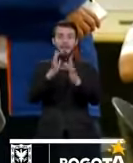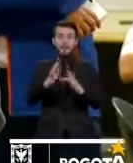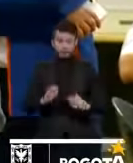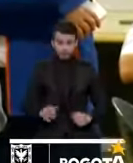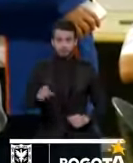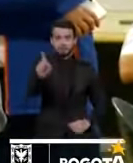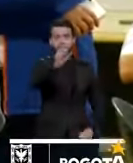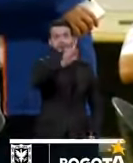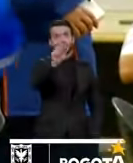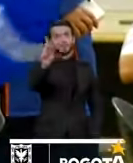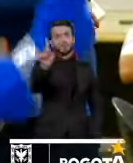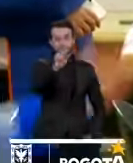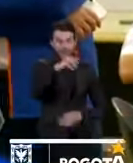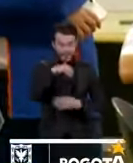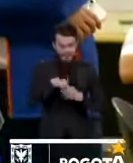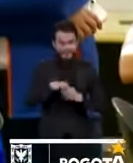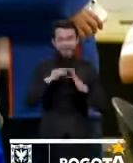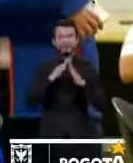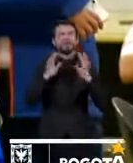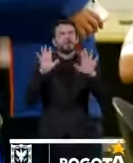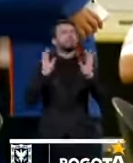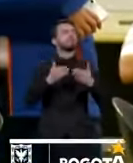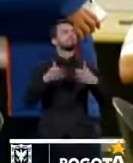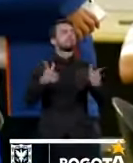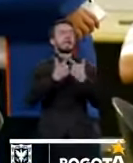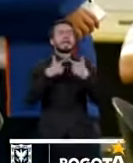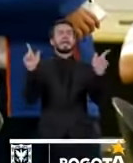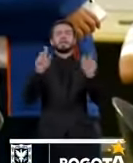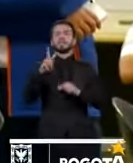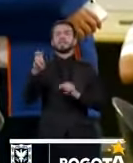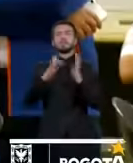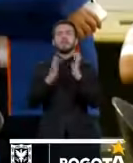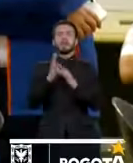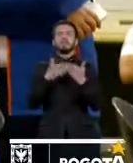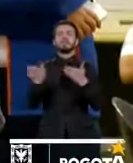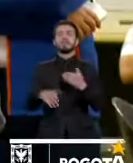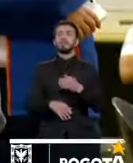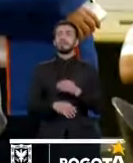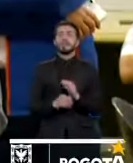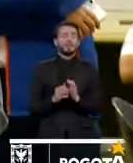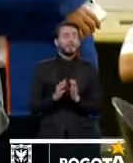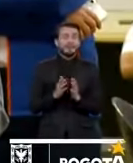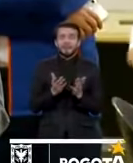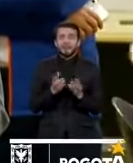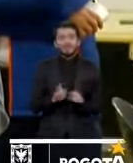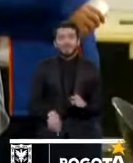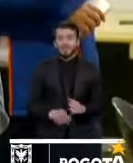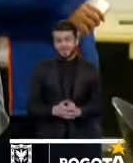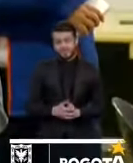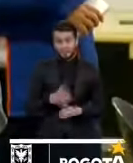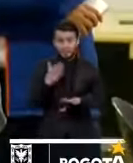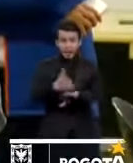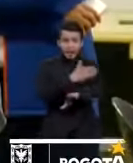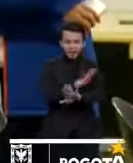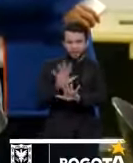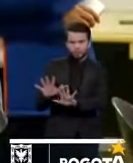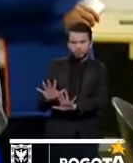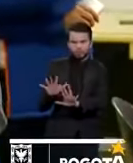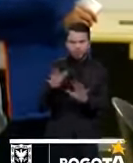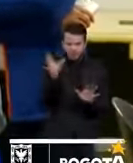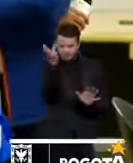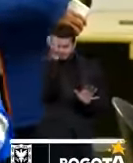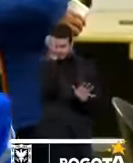levantar la cuarentena de manera generalizada y arbitraria el 27 de abril. No podemos. Nuestro modelo matemático nos dice con absoluta claridad que